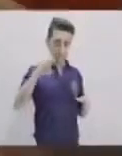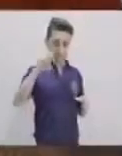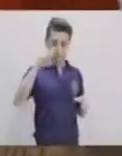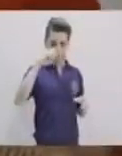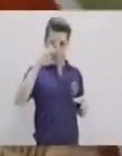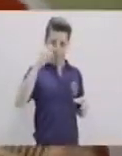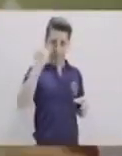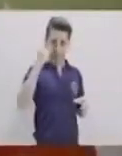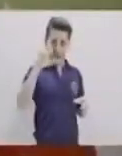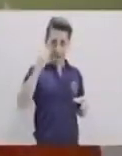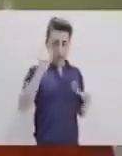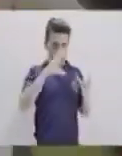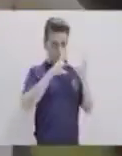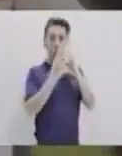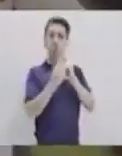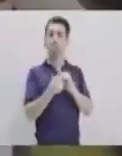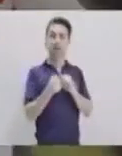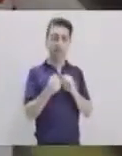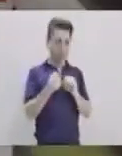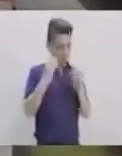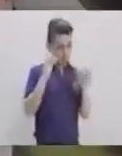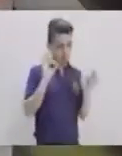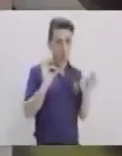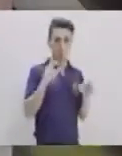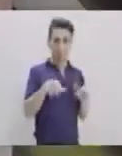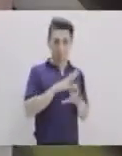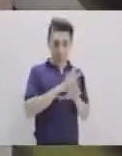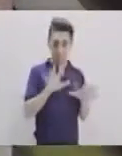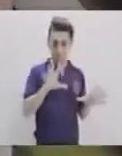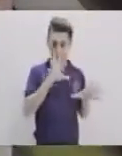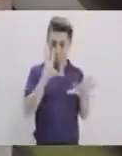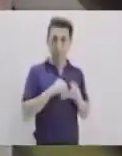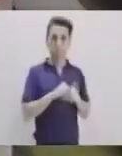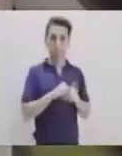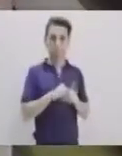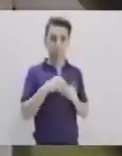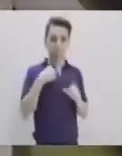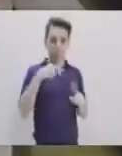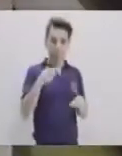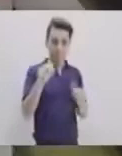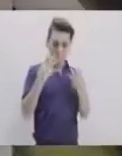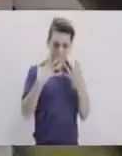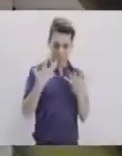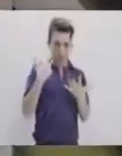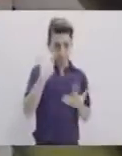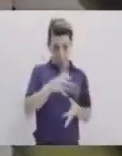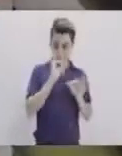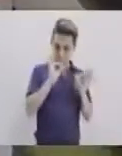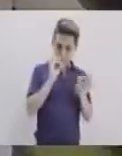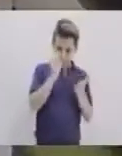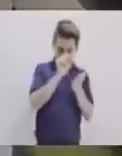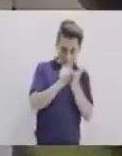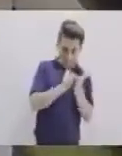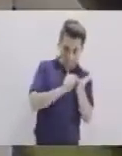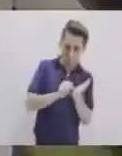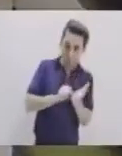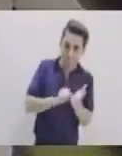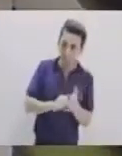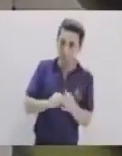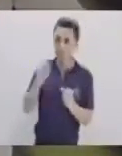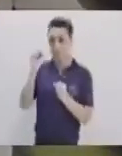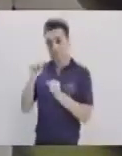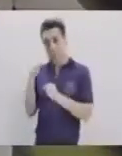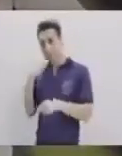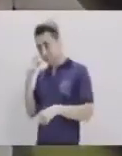realizar, ¿verdad? Bueno, Claudia, esto fue todo por el día de hoy. Cuéntame, ¿qué te pareció el trabajo? Me encantó porque a la